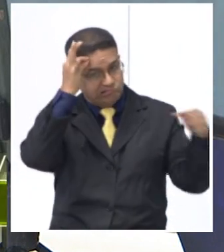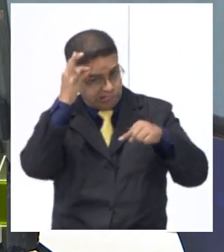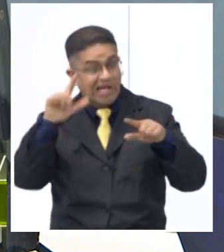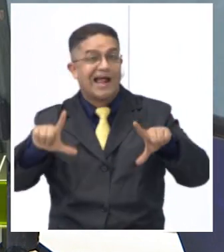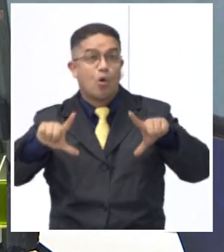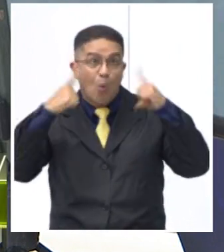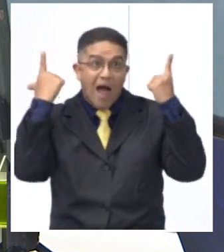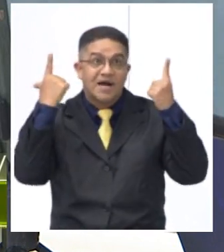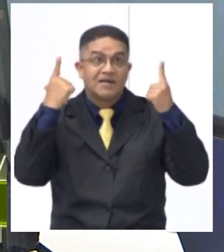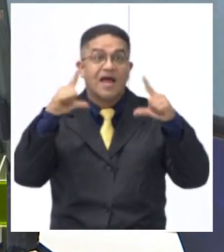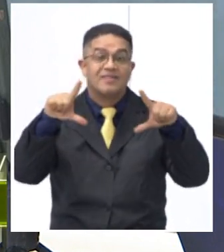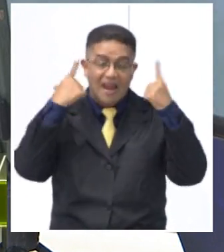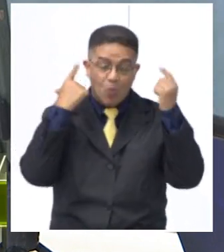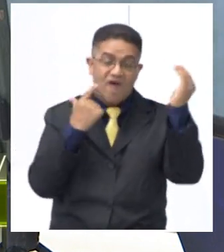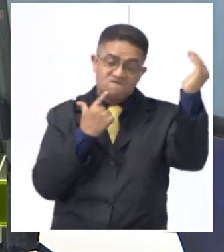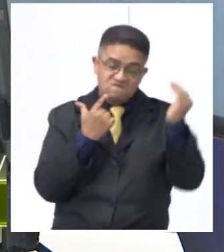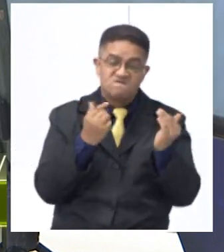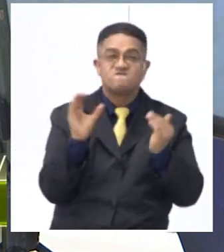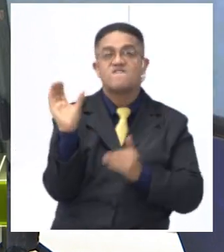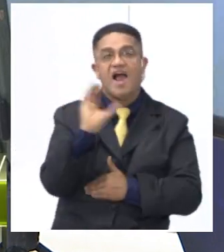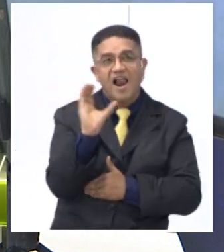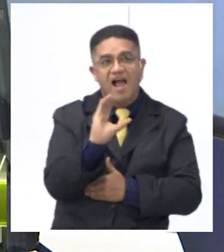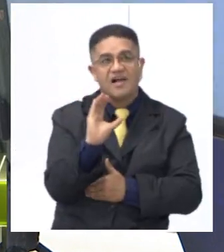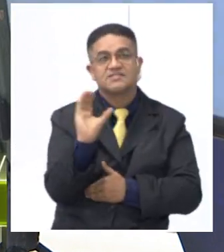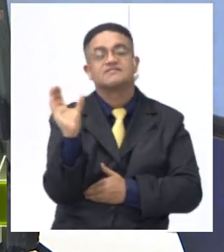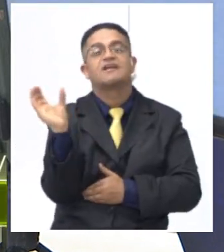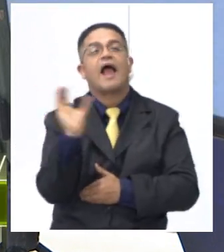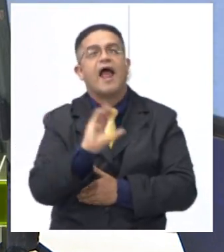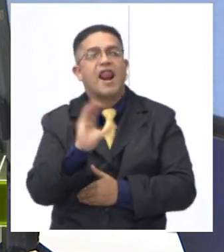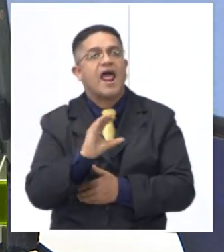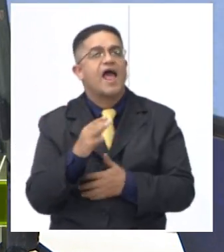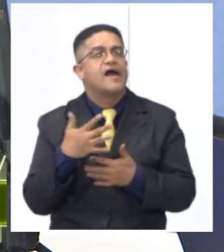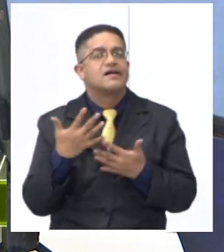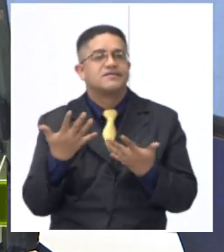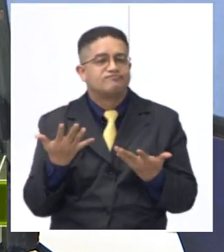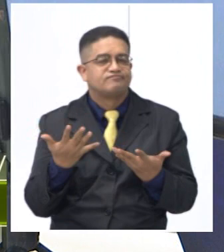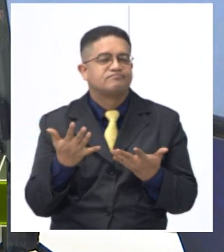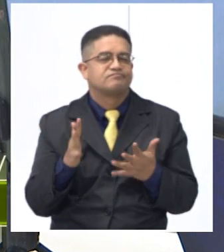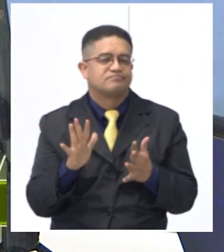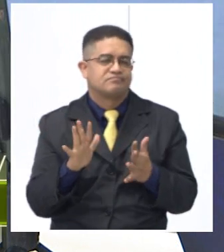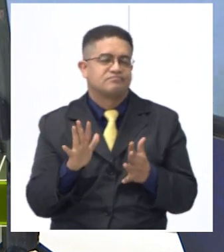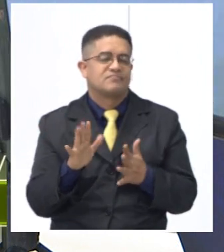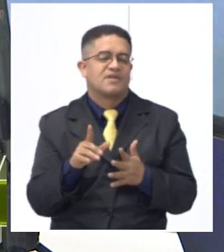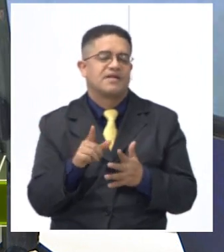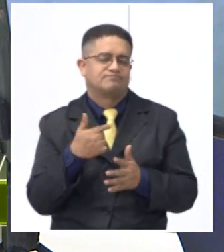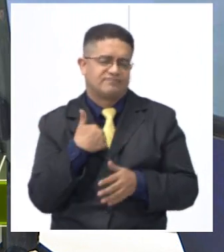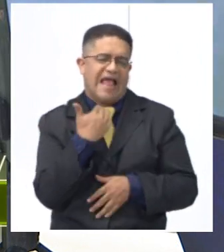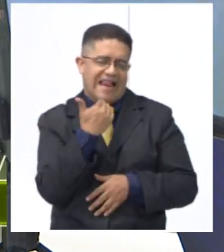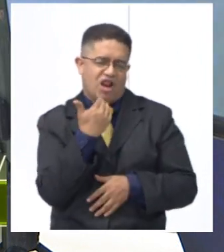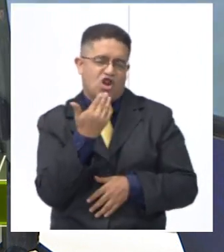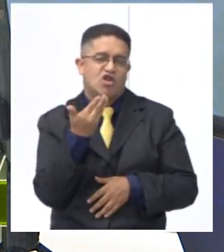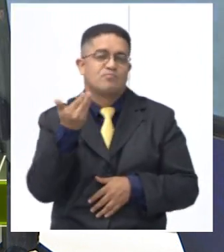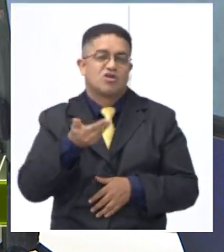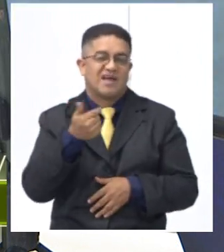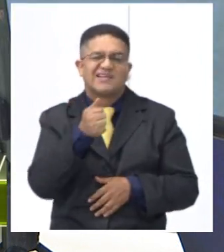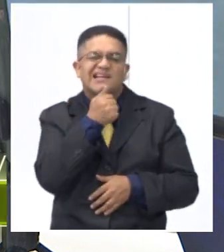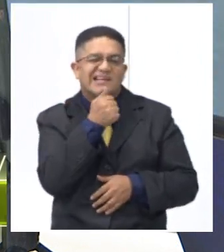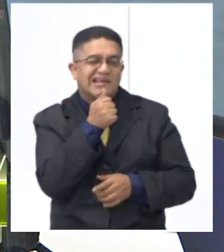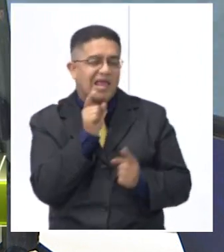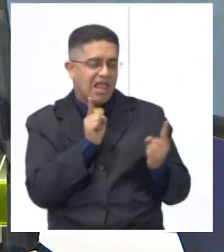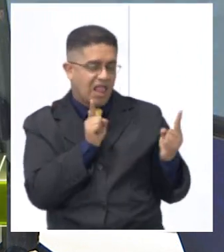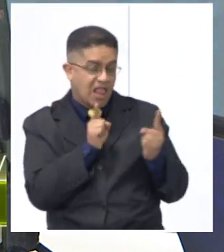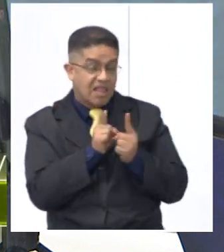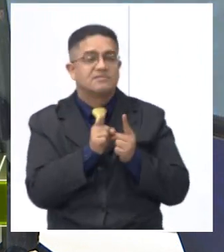de La Guaira vinieron a Caracas, y en Caracas hay algo muy importante que acotar, que el que los recibió fue nada menos y nada más que Andrés